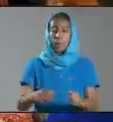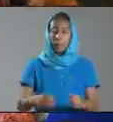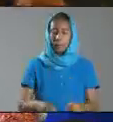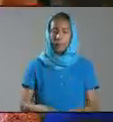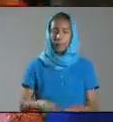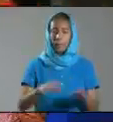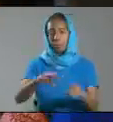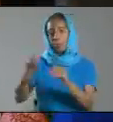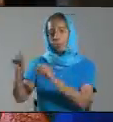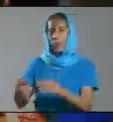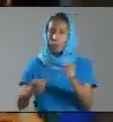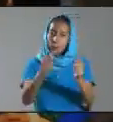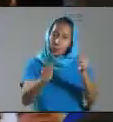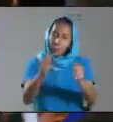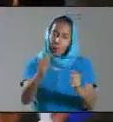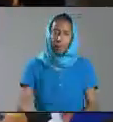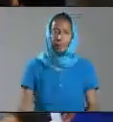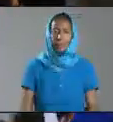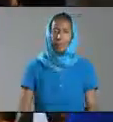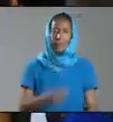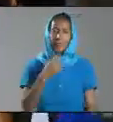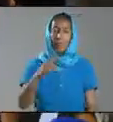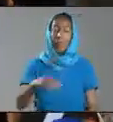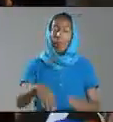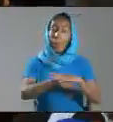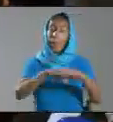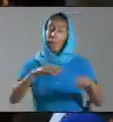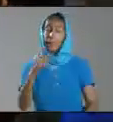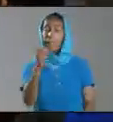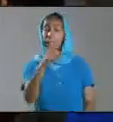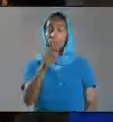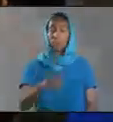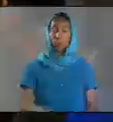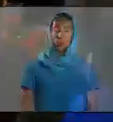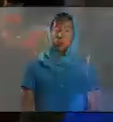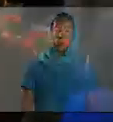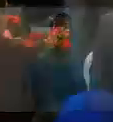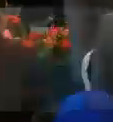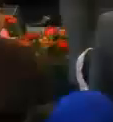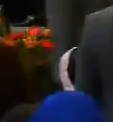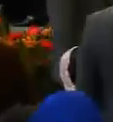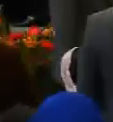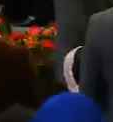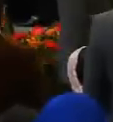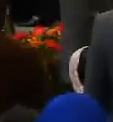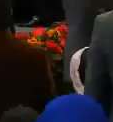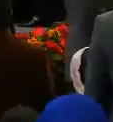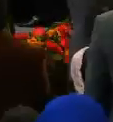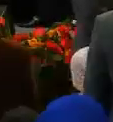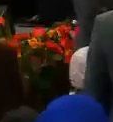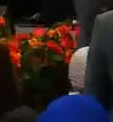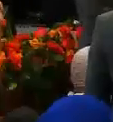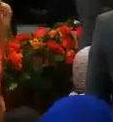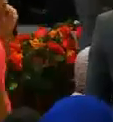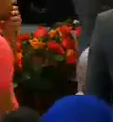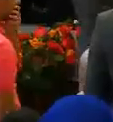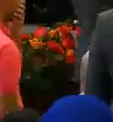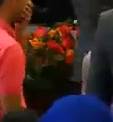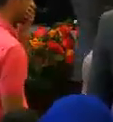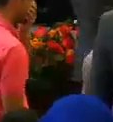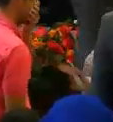favor, hermanos, los que están al frente, porque ya viene el próximo culto, por